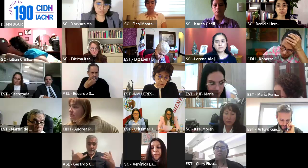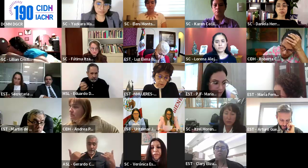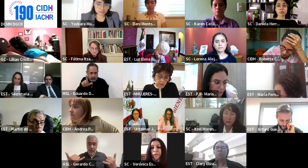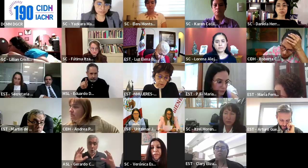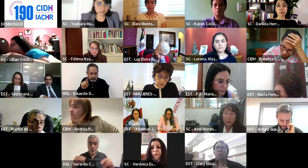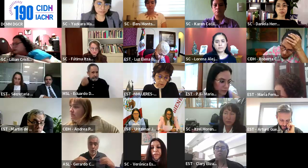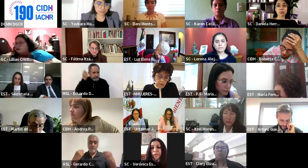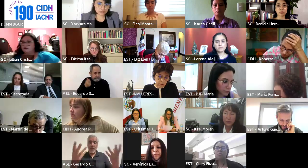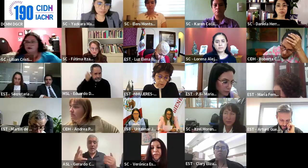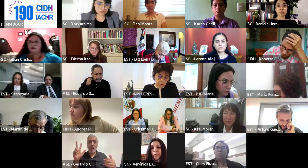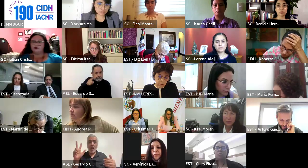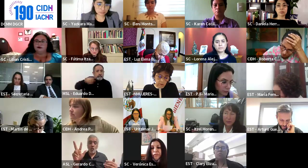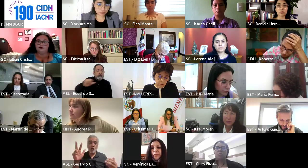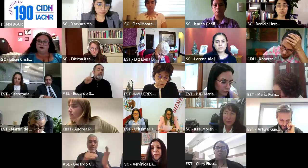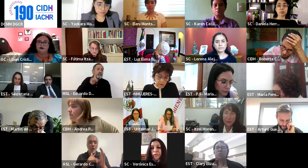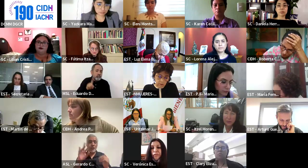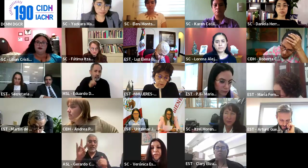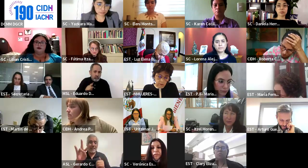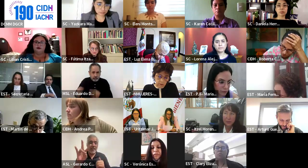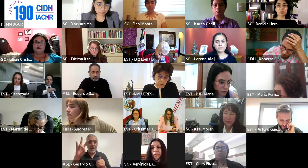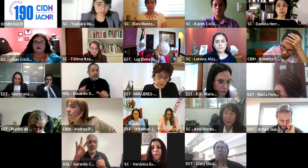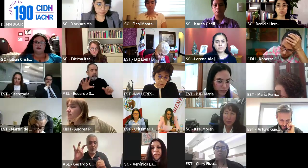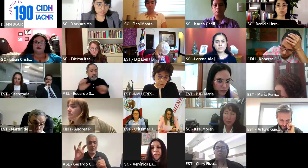738.470 pensiones a mujeres, incluyendo